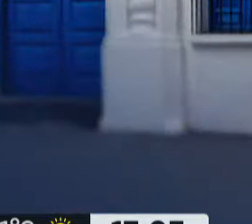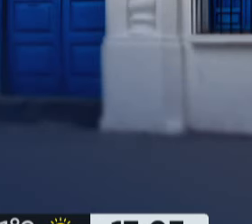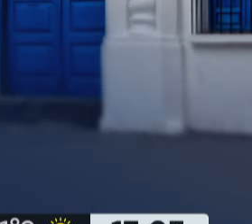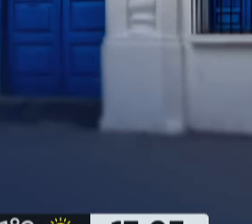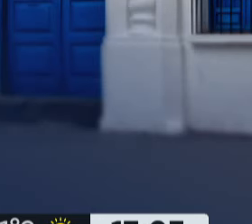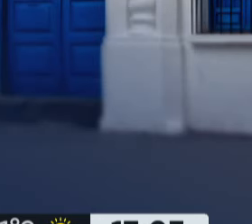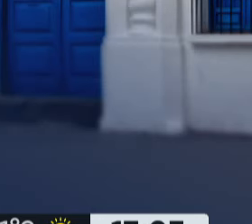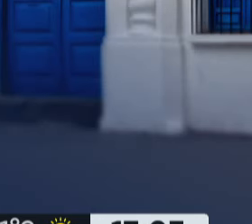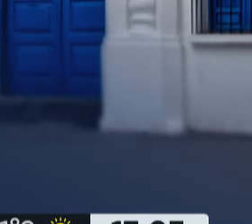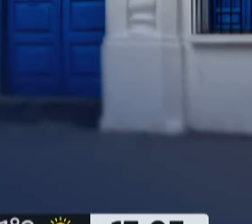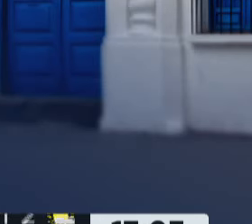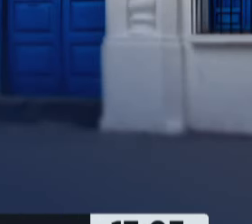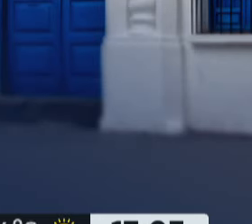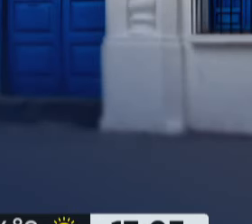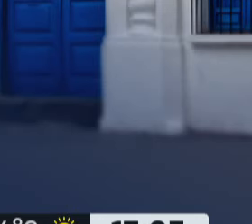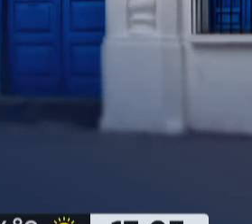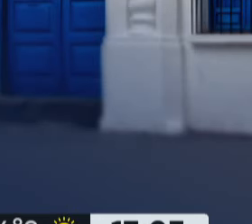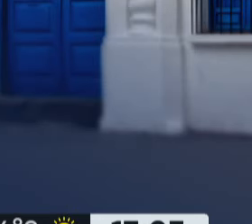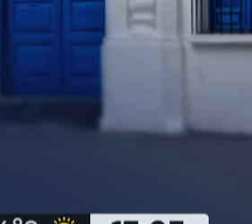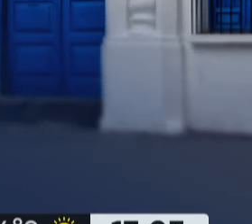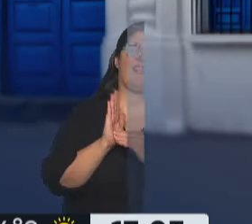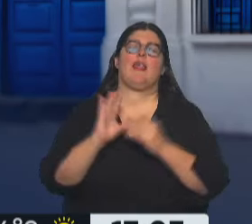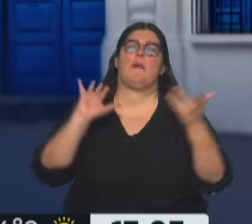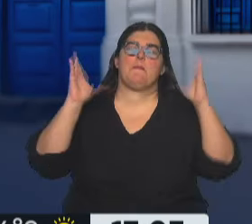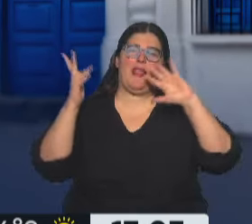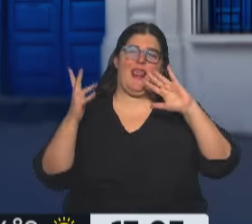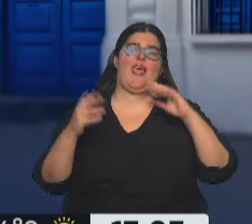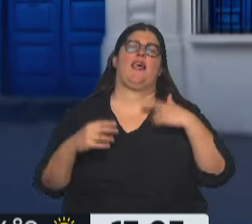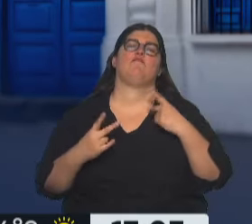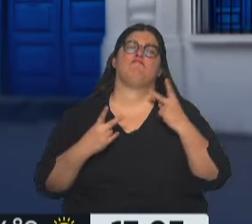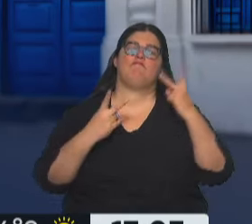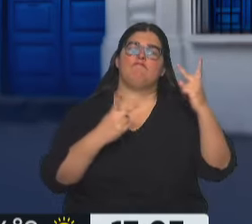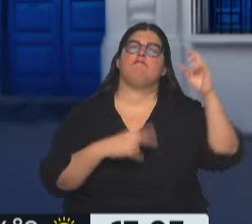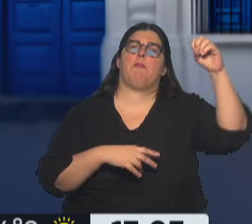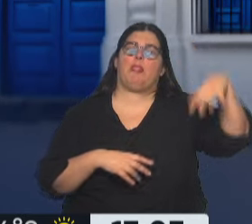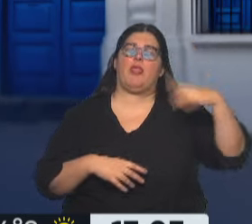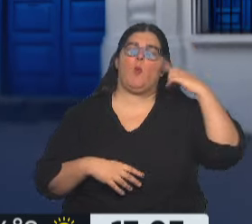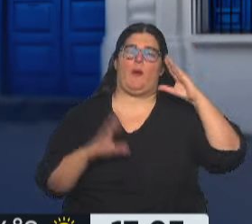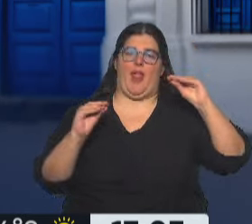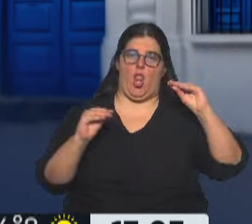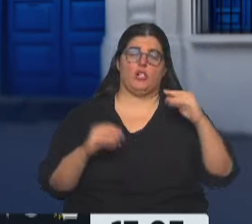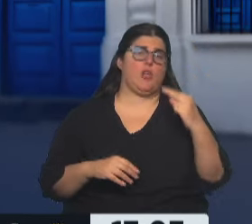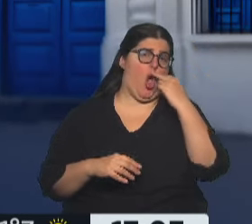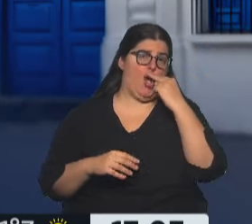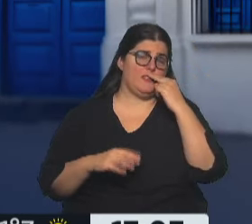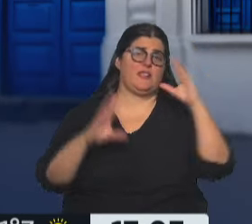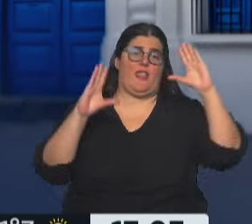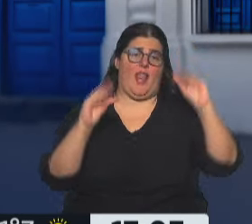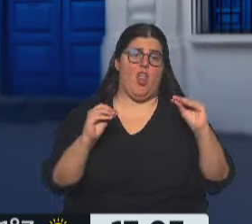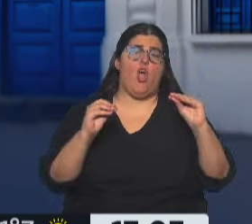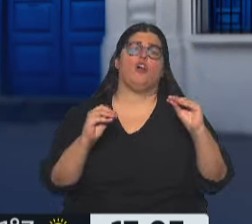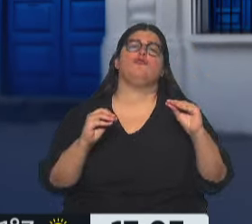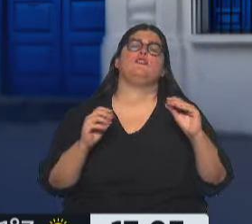Como decíamos, la agenda del presidente Javier Milei, 9 de la noche, el presidente llega a la provincia de Tucumán, 23 horas, vigilia por